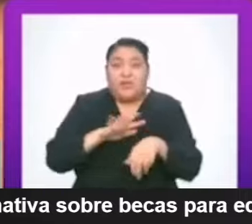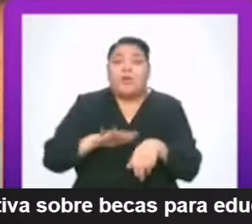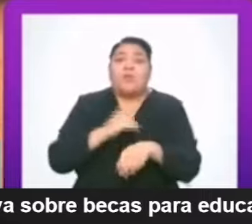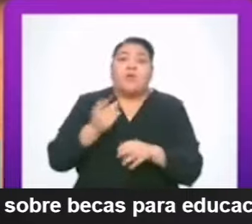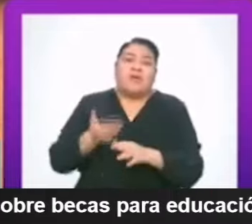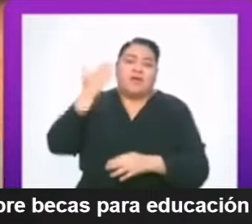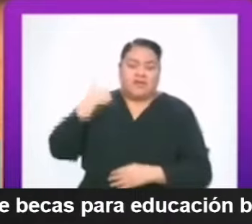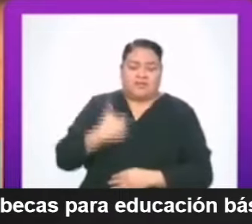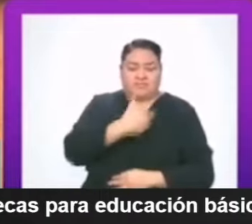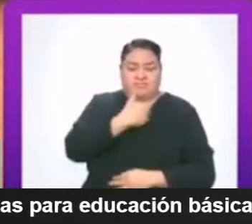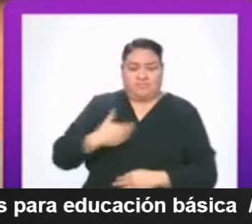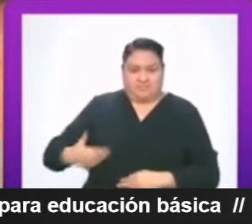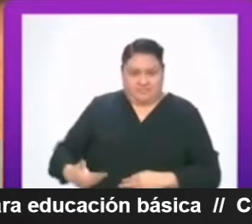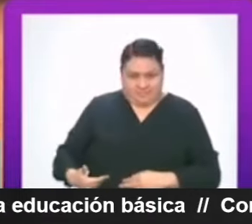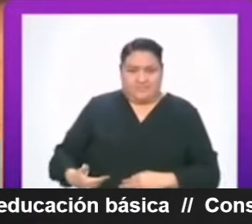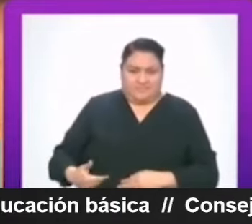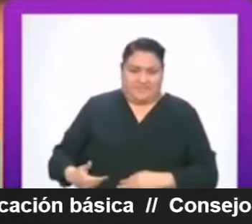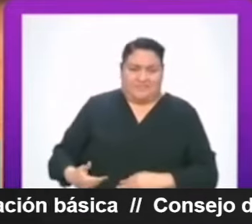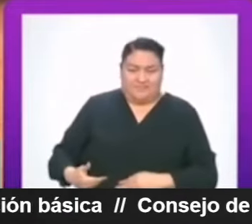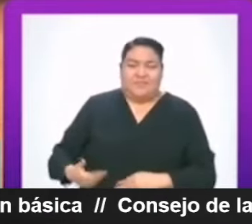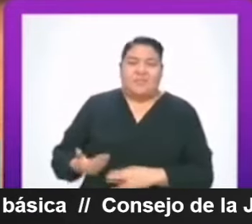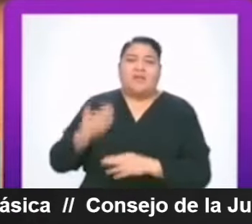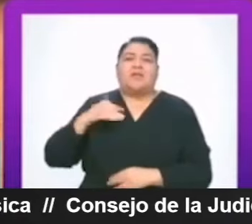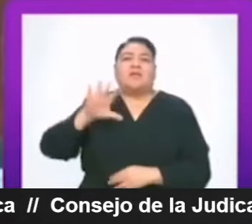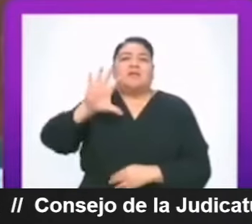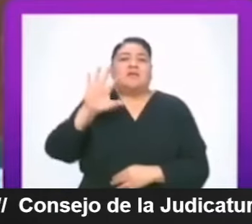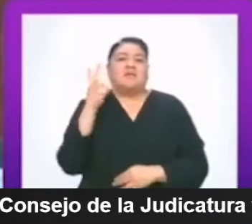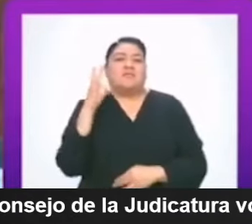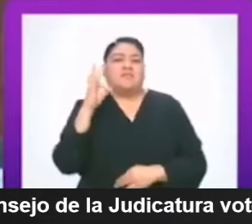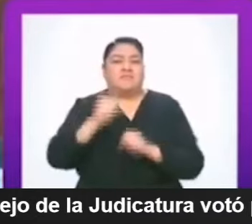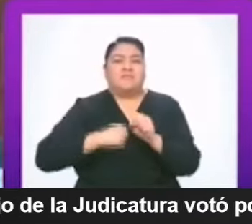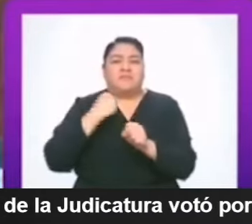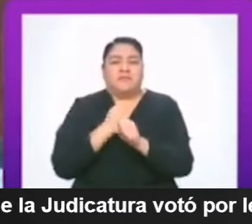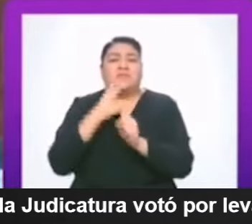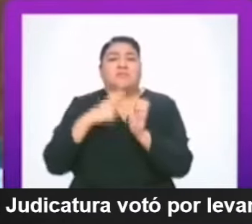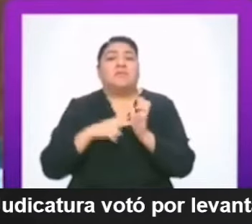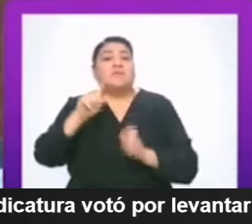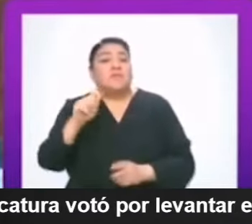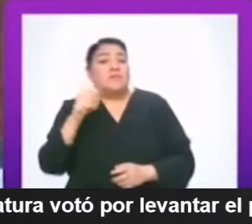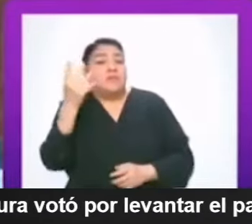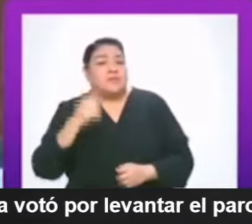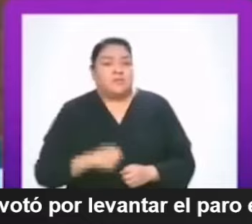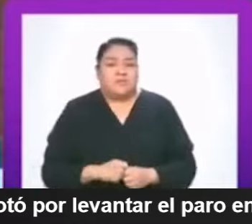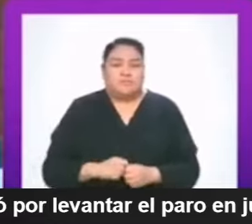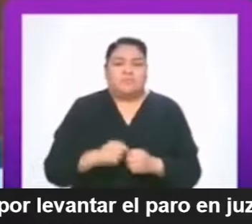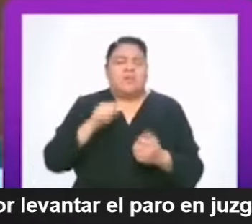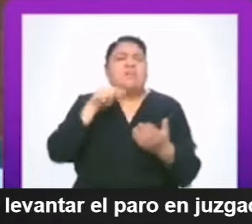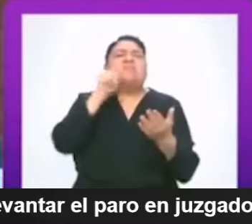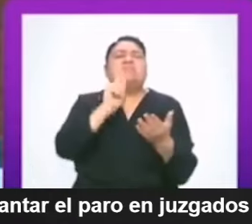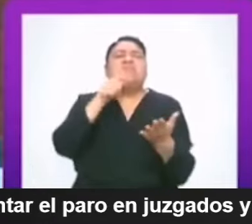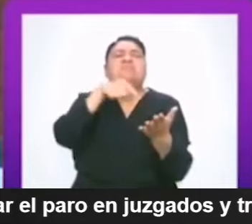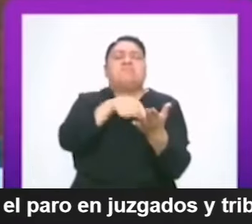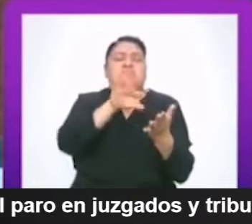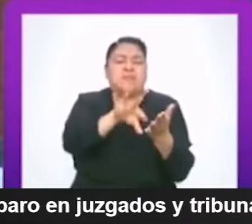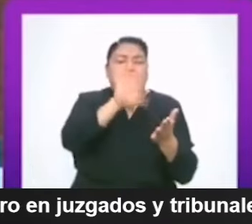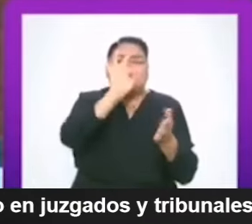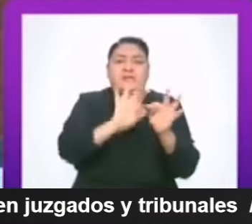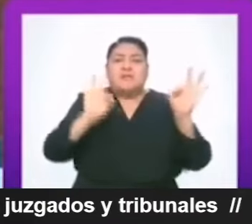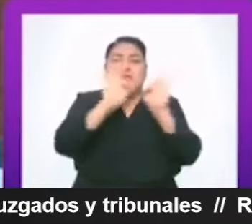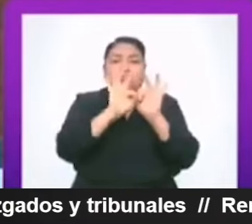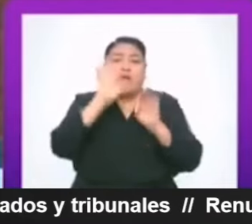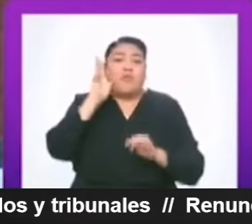el entonces titular del Poder Ejecutivo Federal el 5 de febrero del presente año, especialmente aquella que se relaciona con